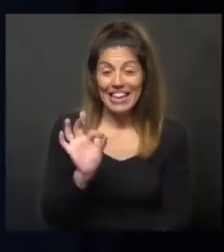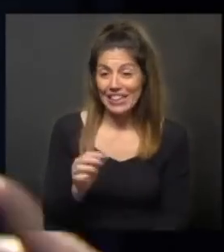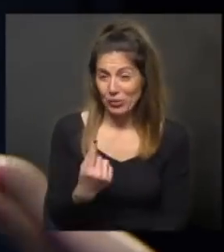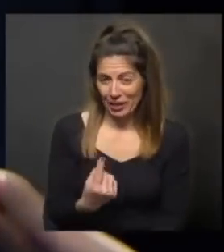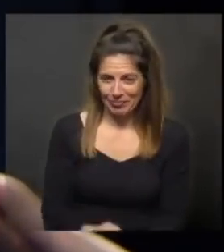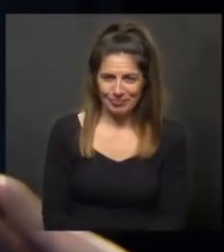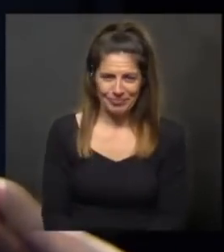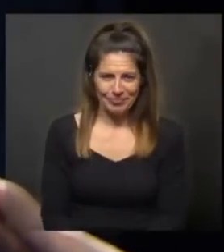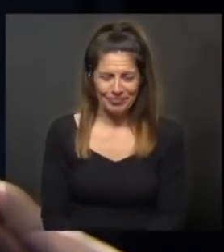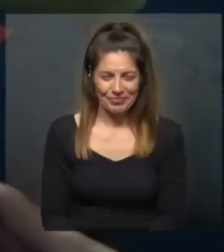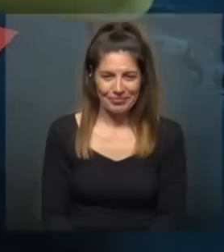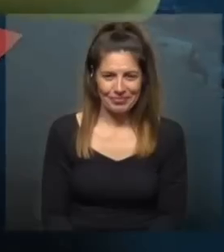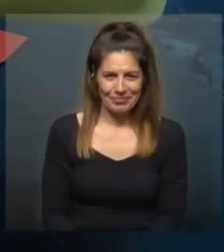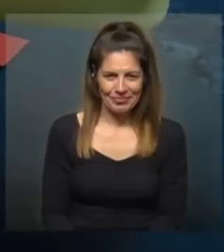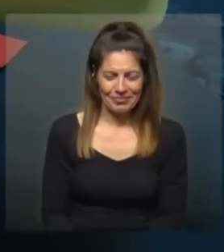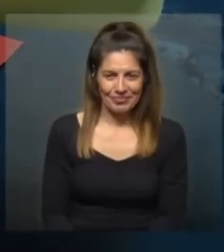carta